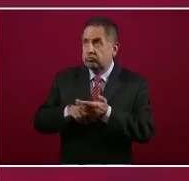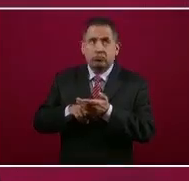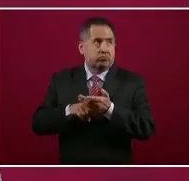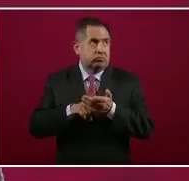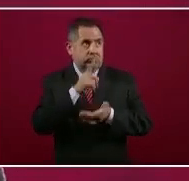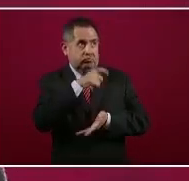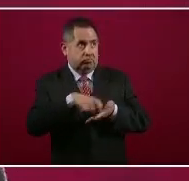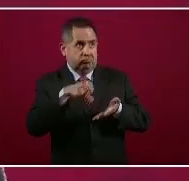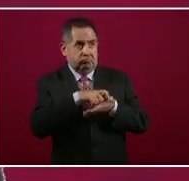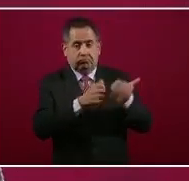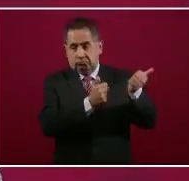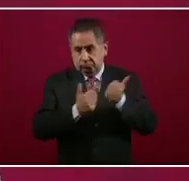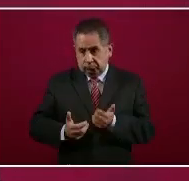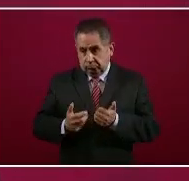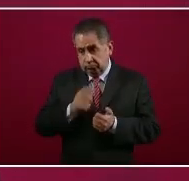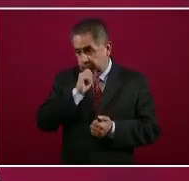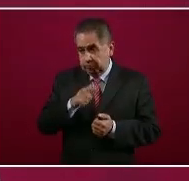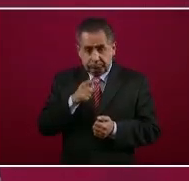compras